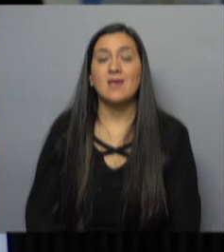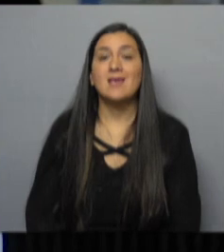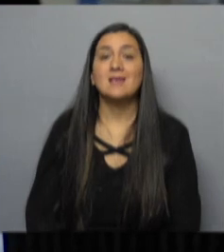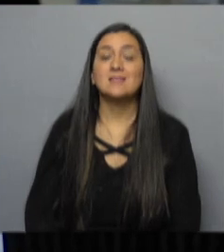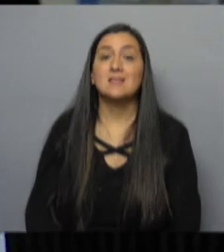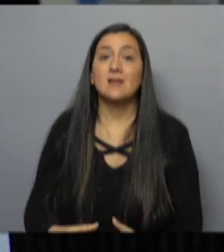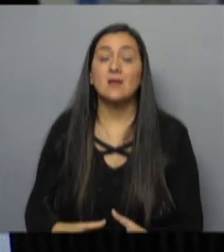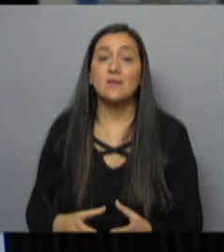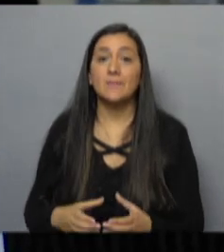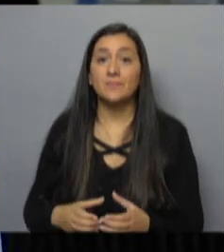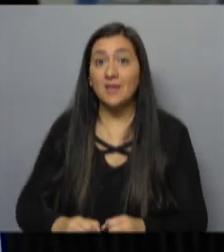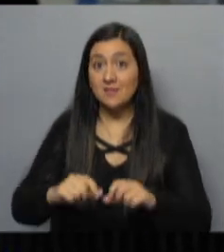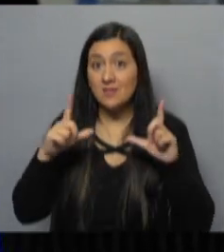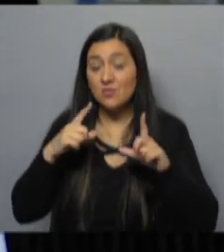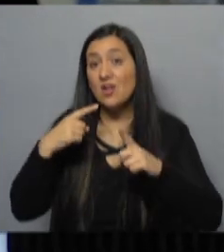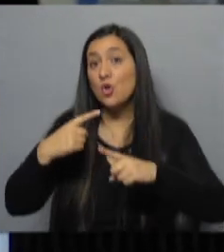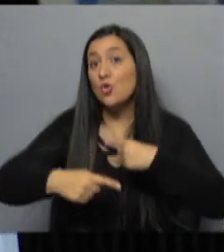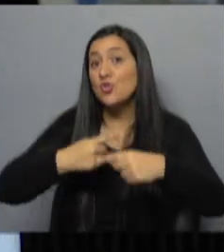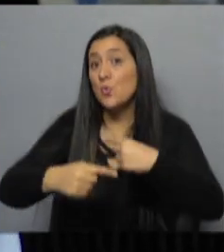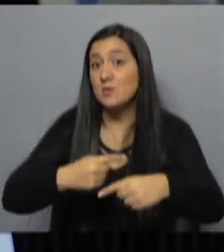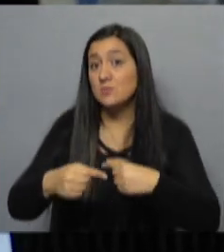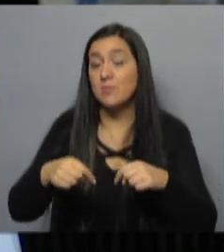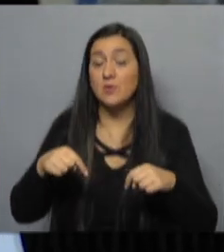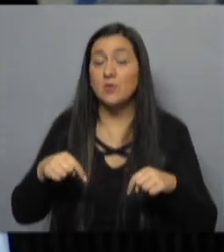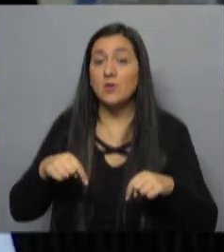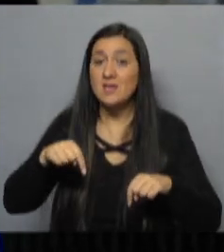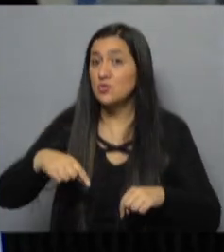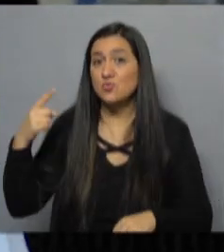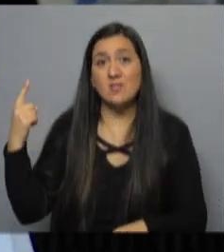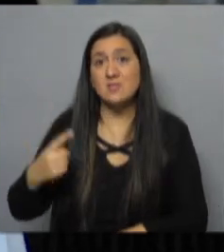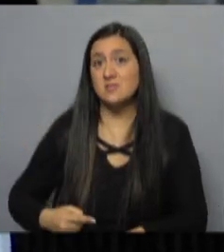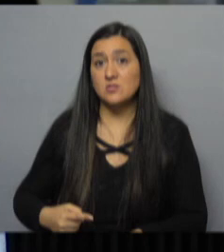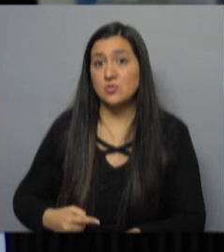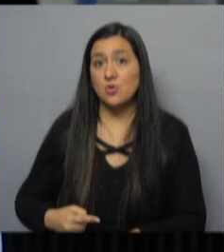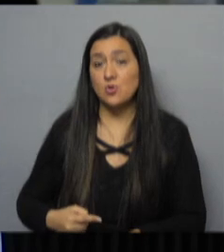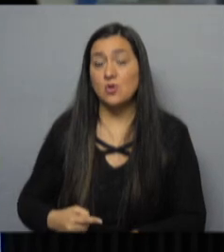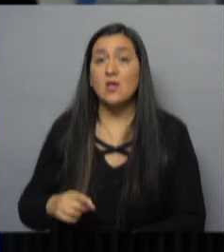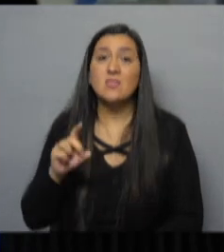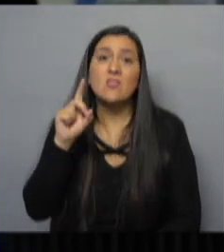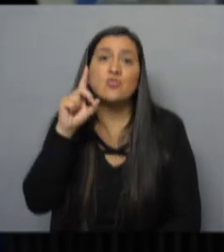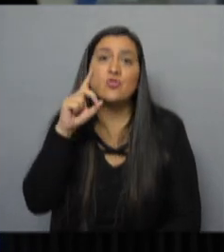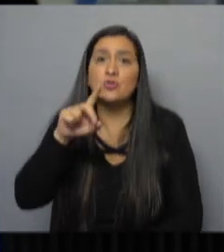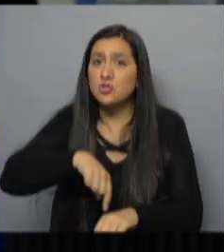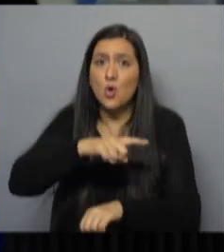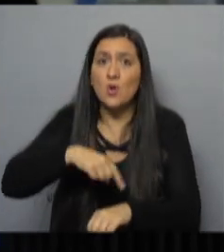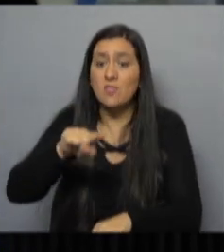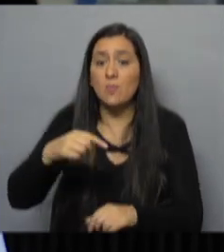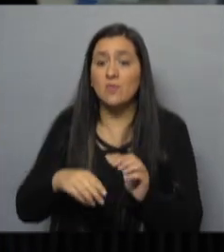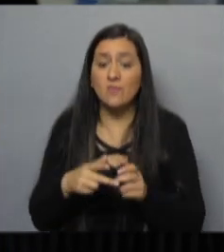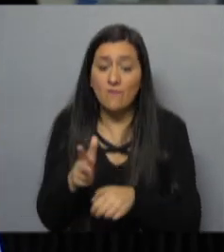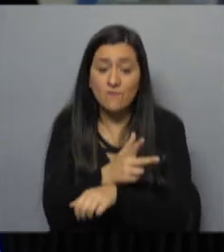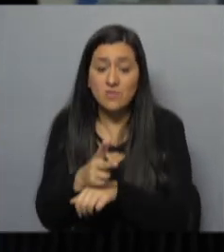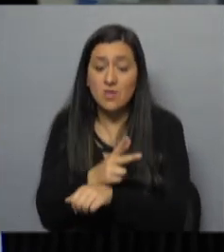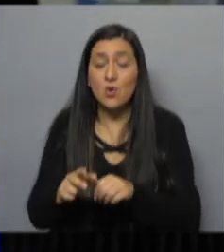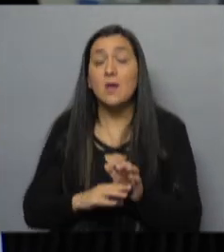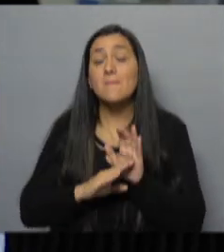Federico Gutiérrez. Pero aparte de eso, aquí no hubo debido proceso, es una decisión que se toma en 12 horas después de un video que presenta el alcalde donde no